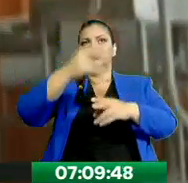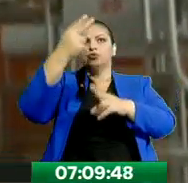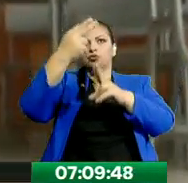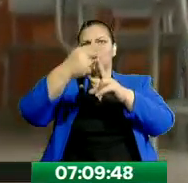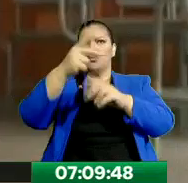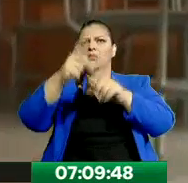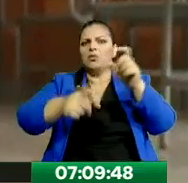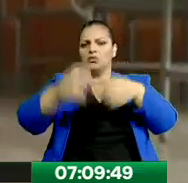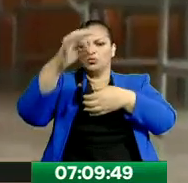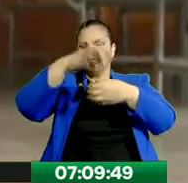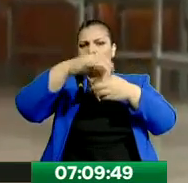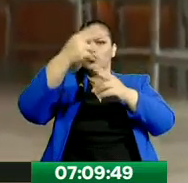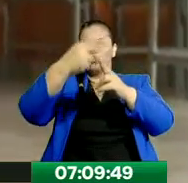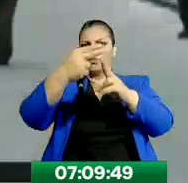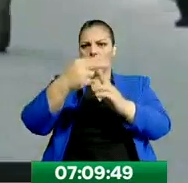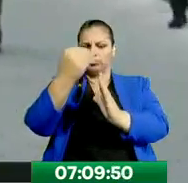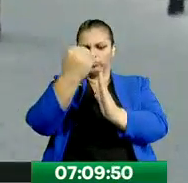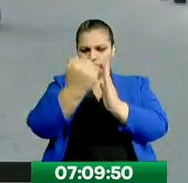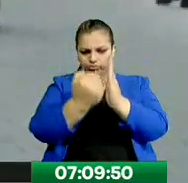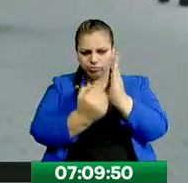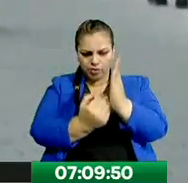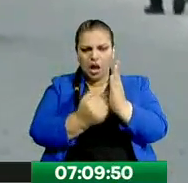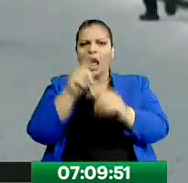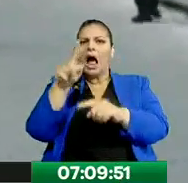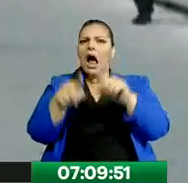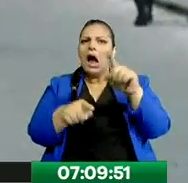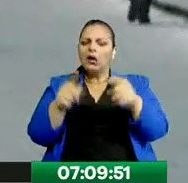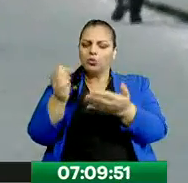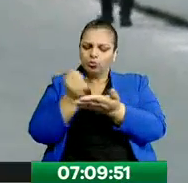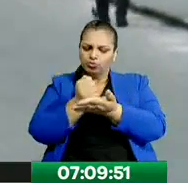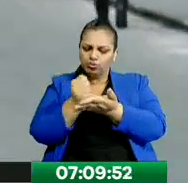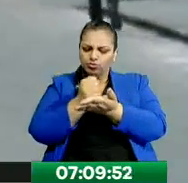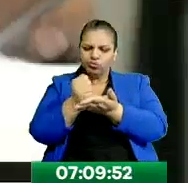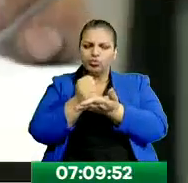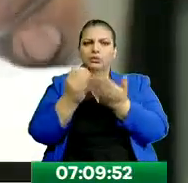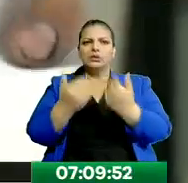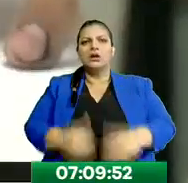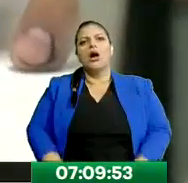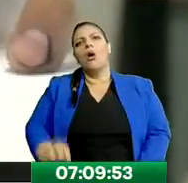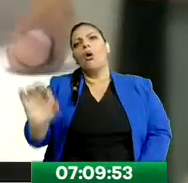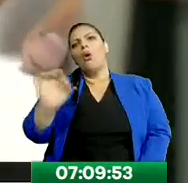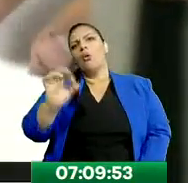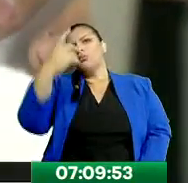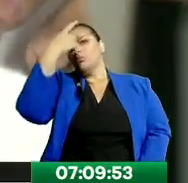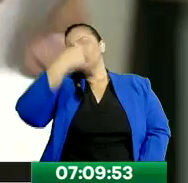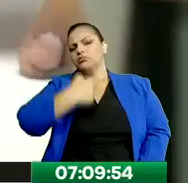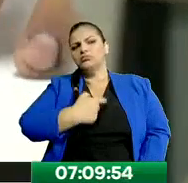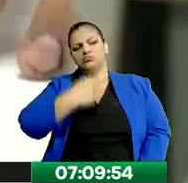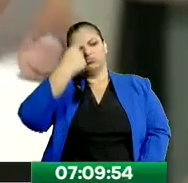oficial luego de verificar la información de los cambios de domicilio en diferentes provincias del país